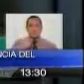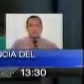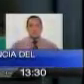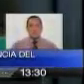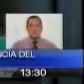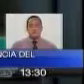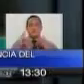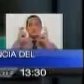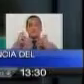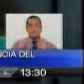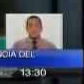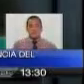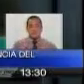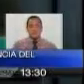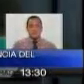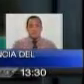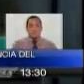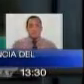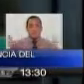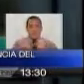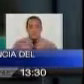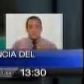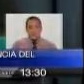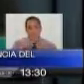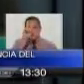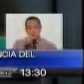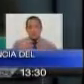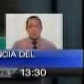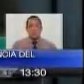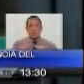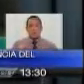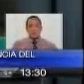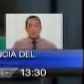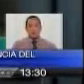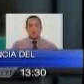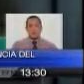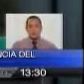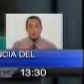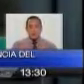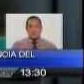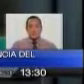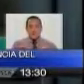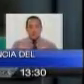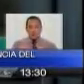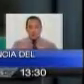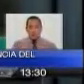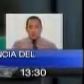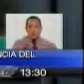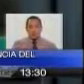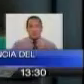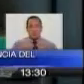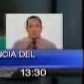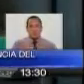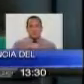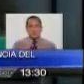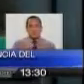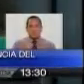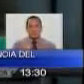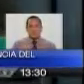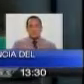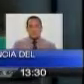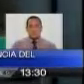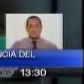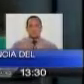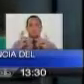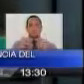en temas de tal trascendencia nacional, cuando el Estado en su conjunto es llevado a juicio internacional en una